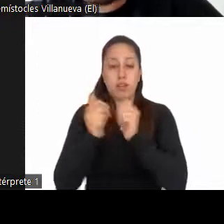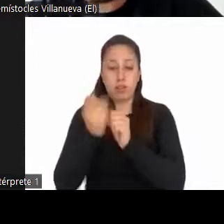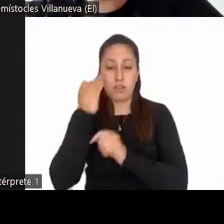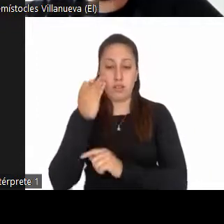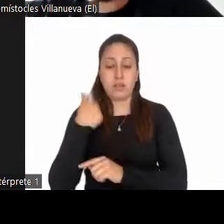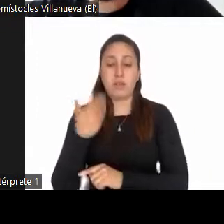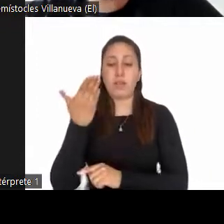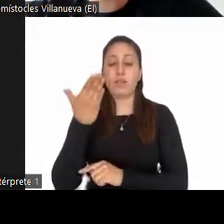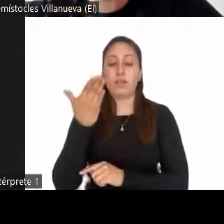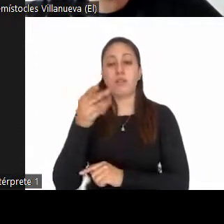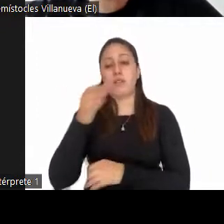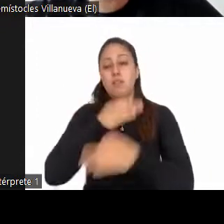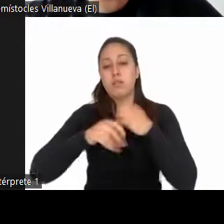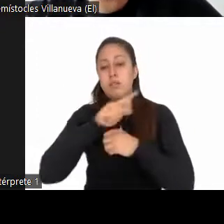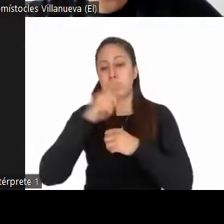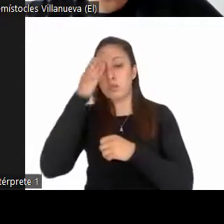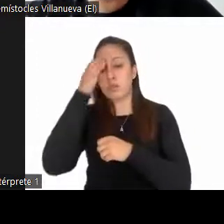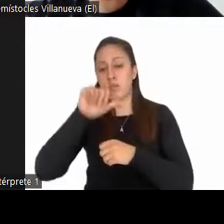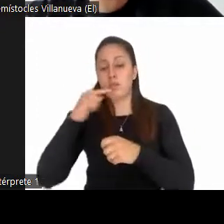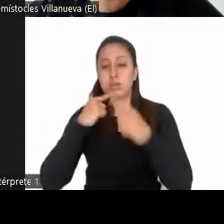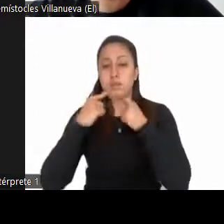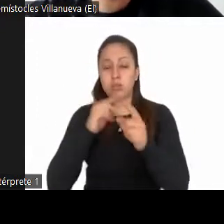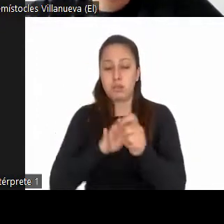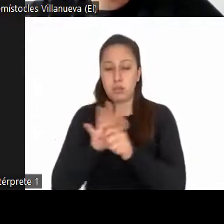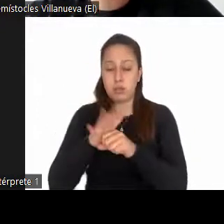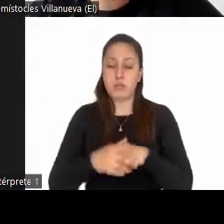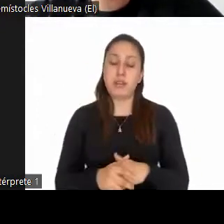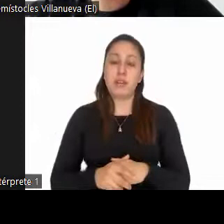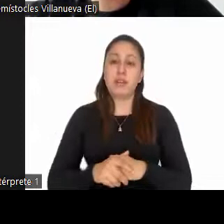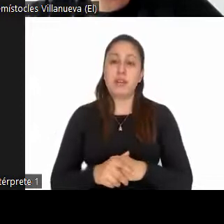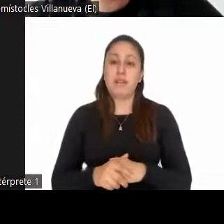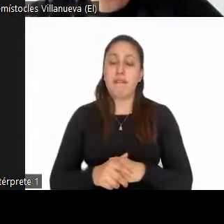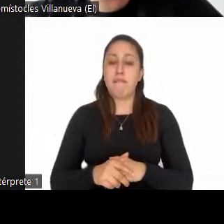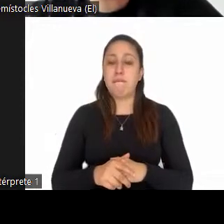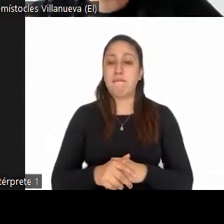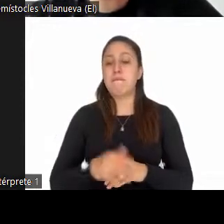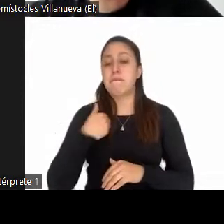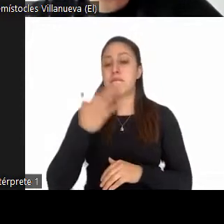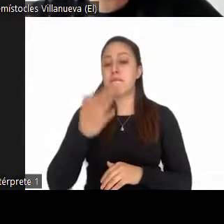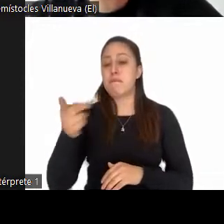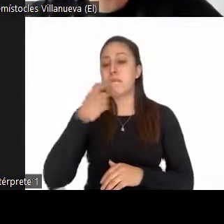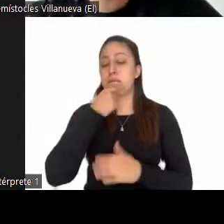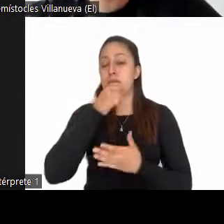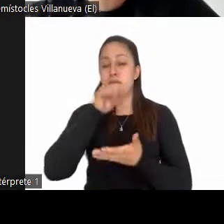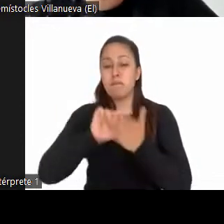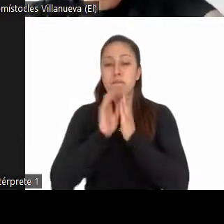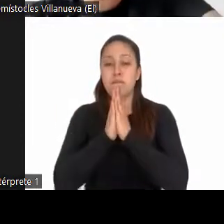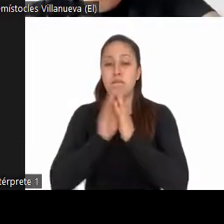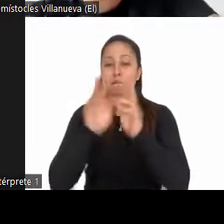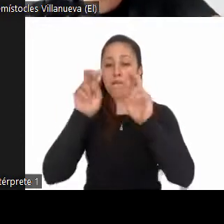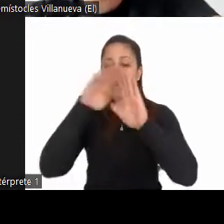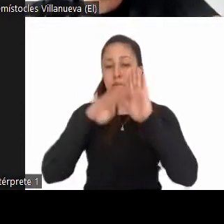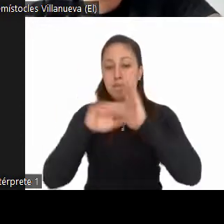se ha informado de los asuntos que corresponden a la agenda de hoy. Le solicito atentamente al diputado secretario de lectura del orden del